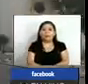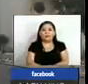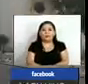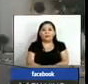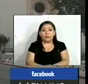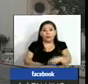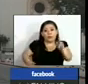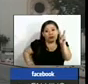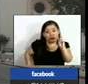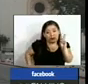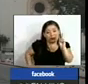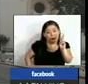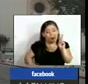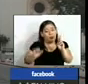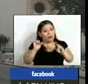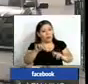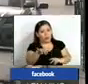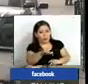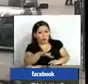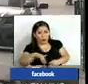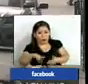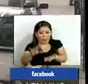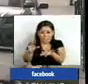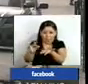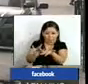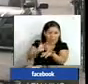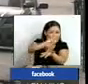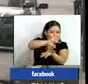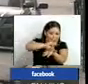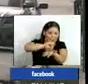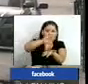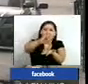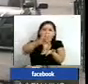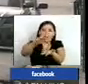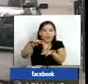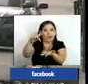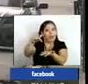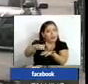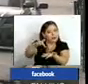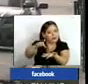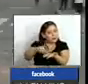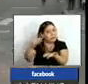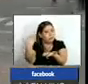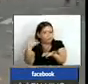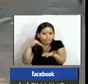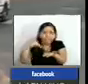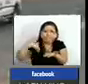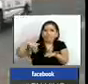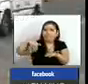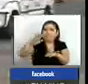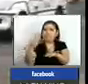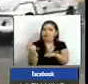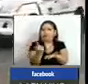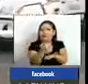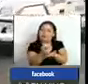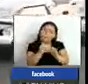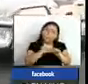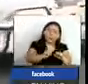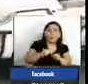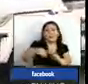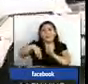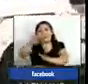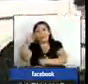San Salvador se ha convertido en el epicentro de la pandemia. La localidad es la que más casos y muertes registra por